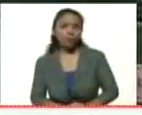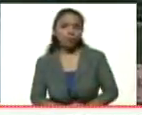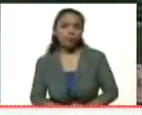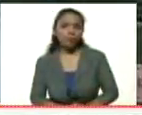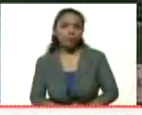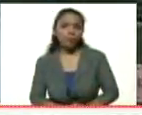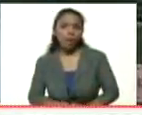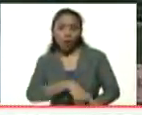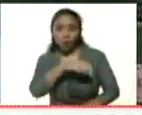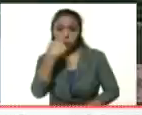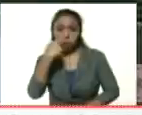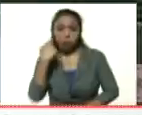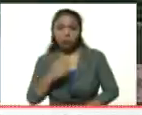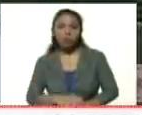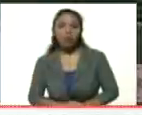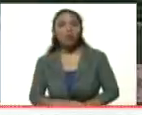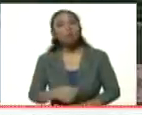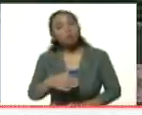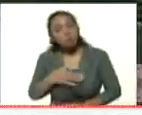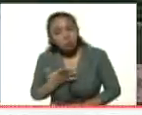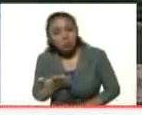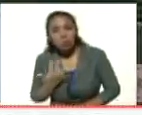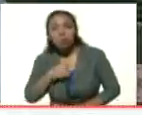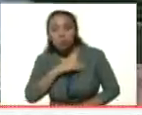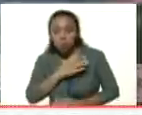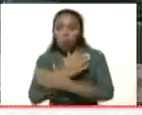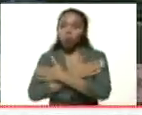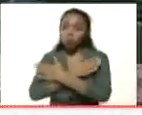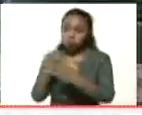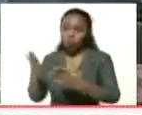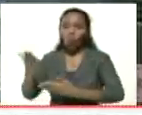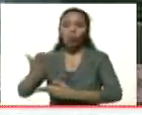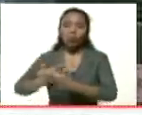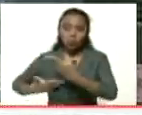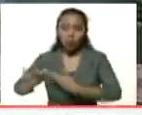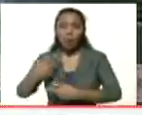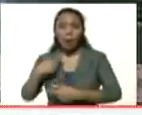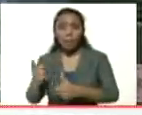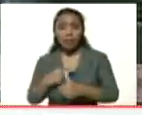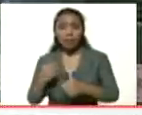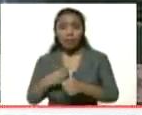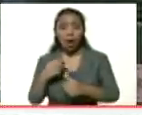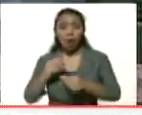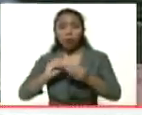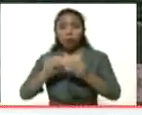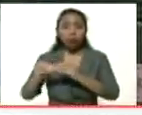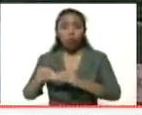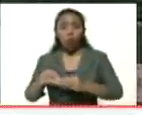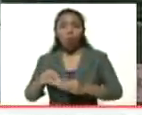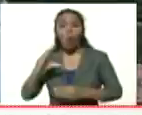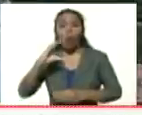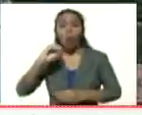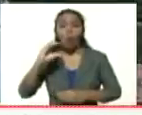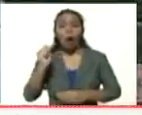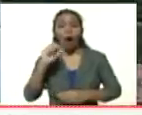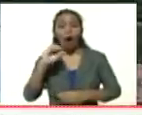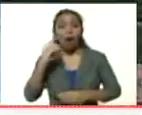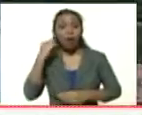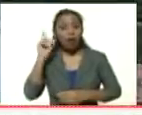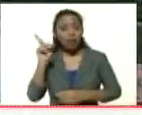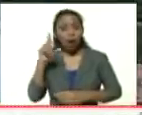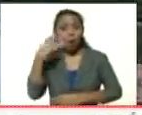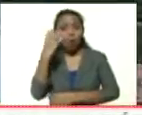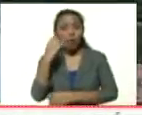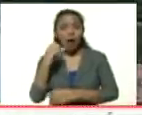el narcotráfico, pues estamos dispuestos a colaborar para que el principal productor de cocaína del mundo, Colombia, deje de